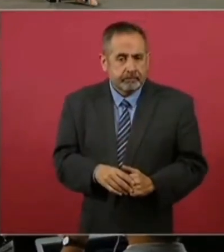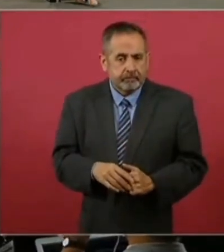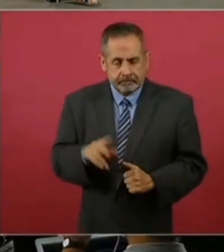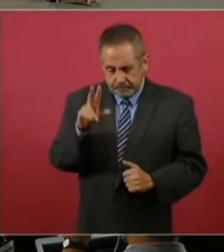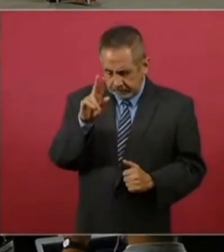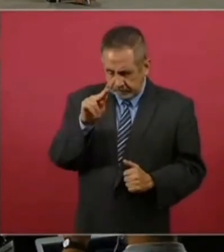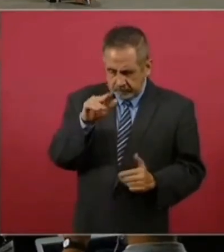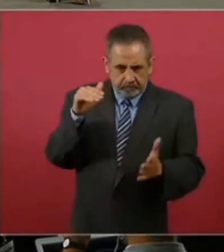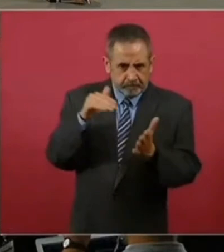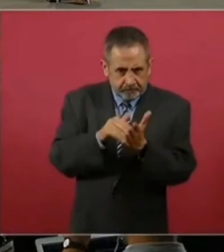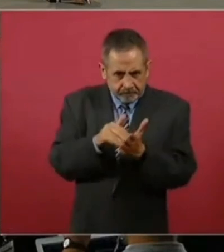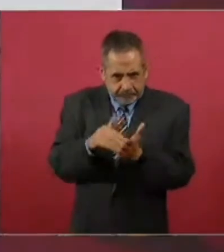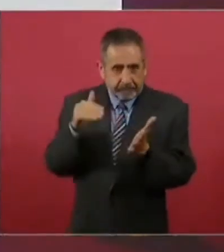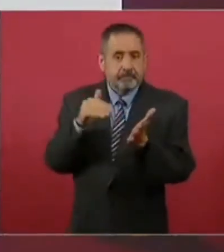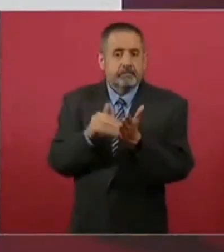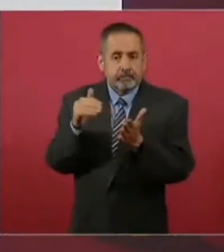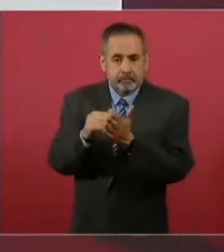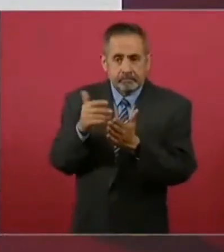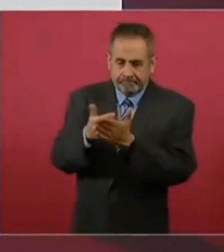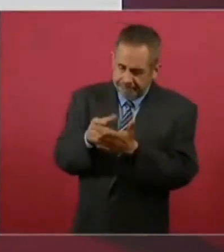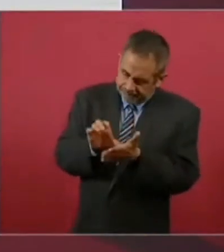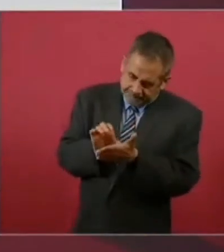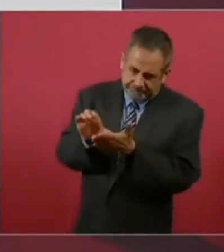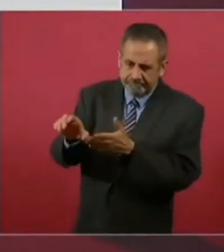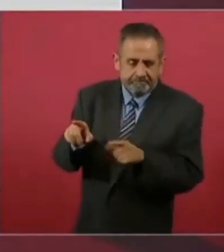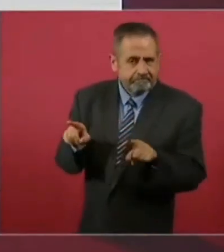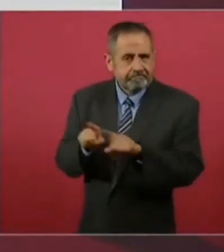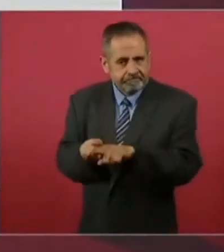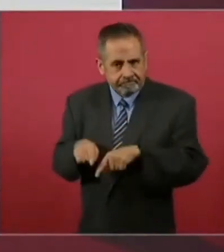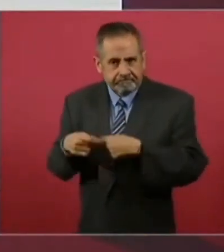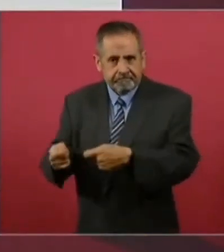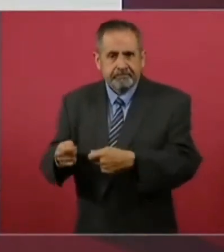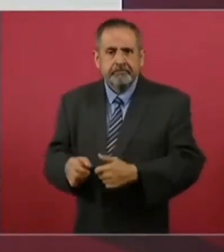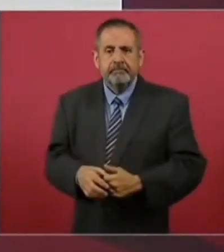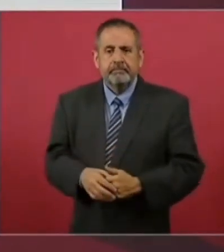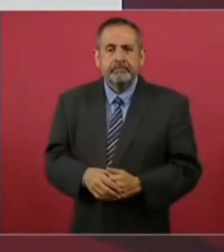de 80 mil millones de pesos.